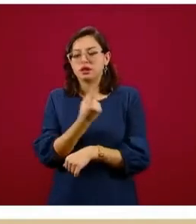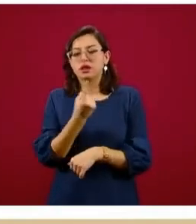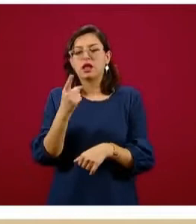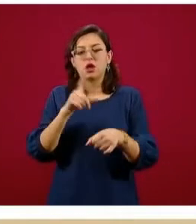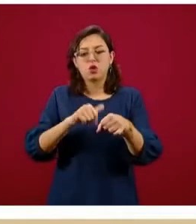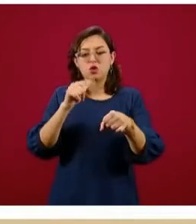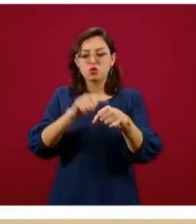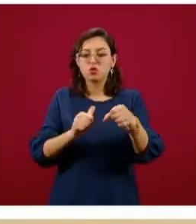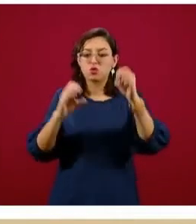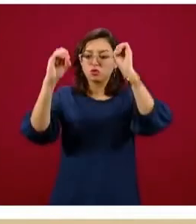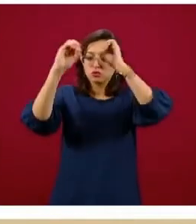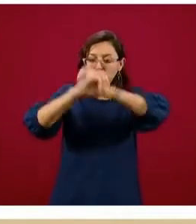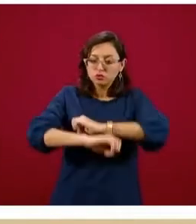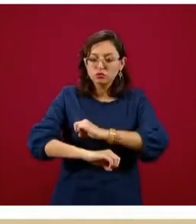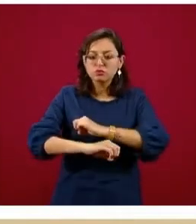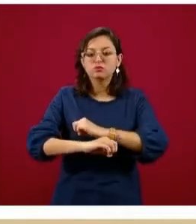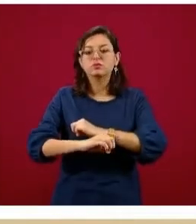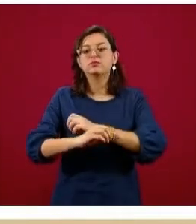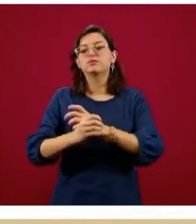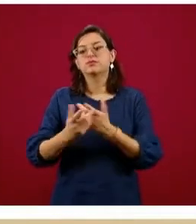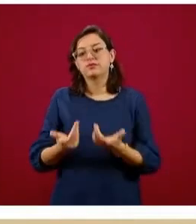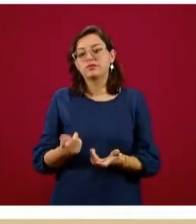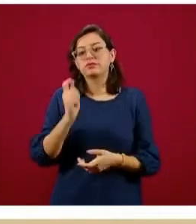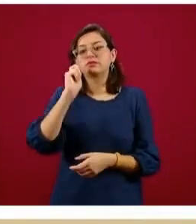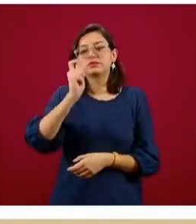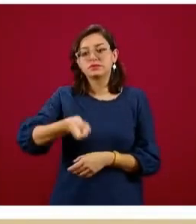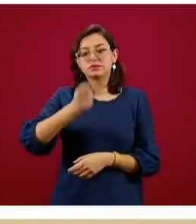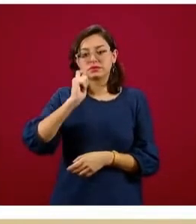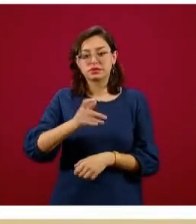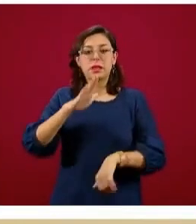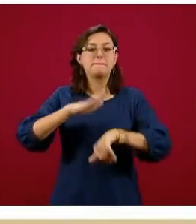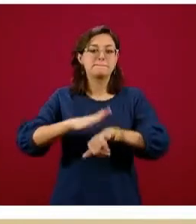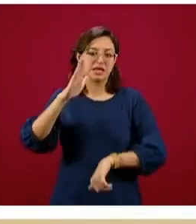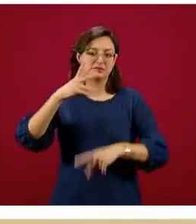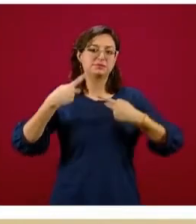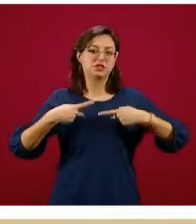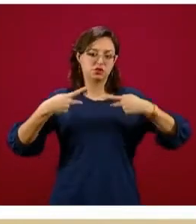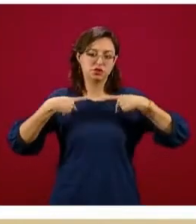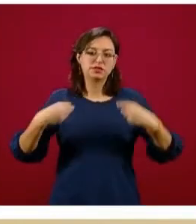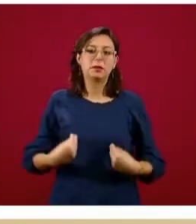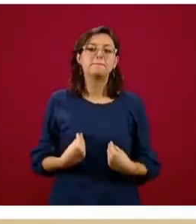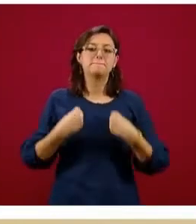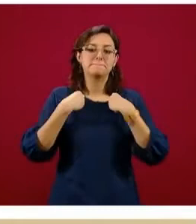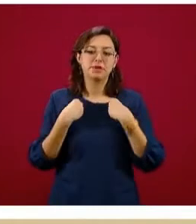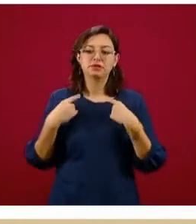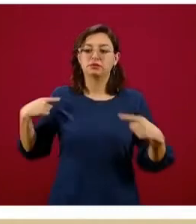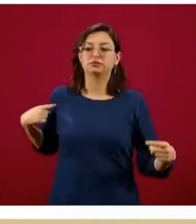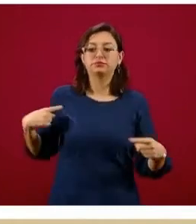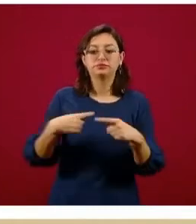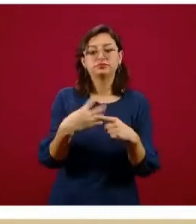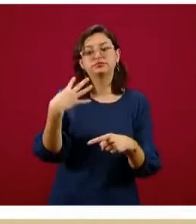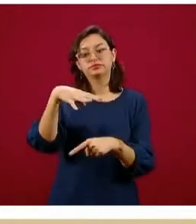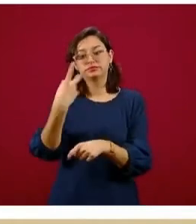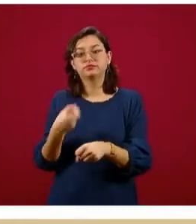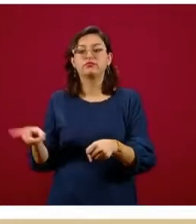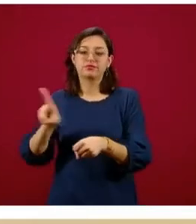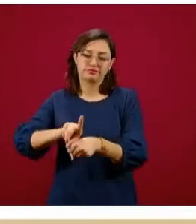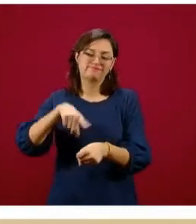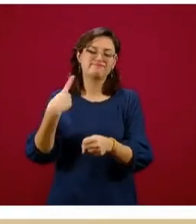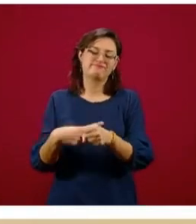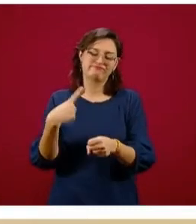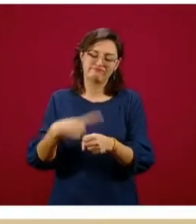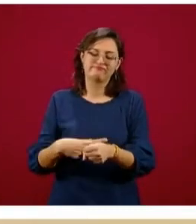los colores más oscuros y por lo tanto la tasa de incidencia más elevada en los últimos 14 días, pues son los que tienen